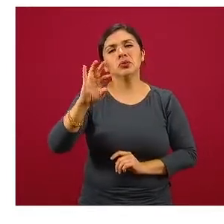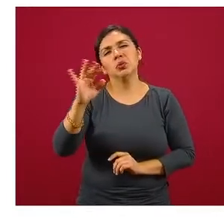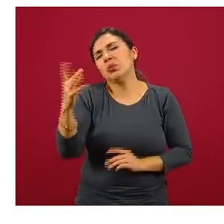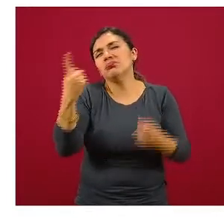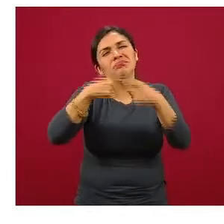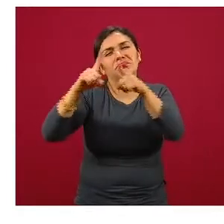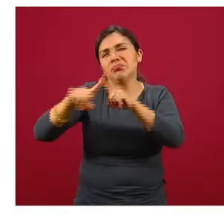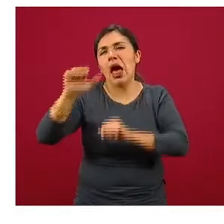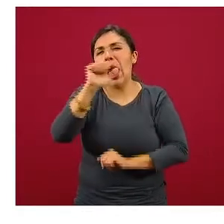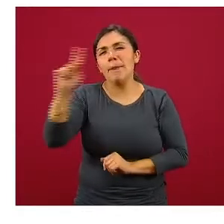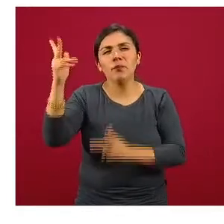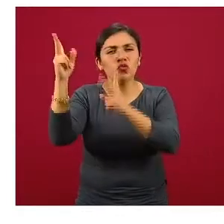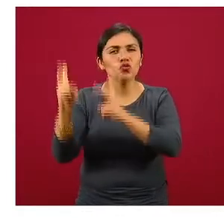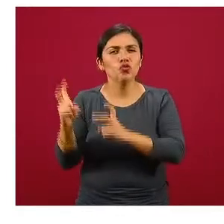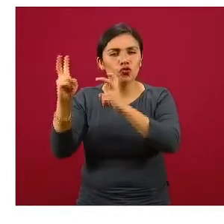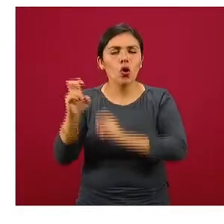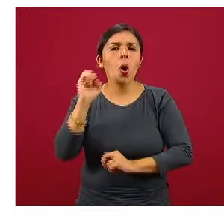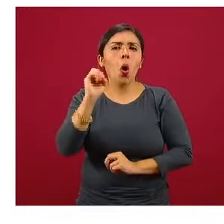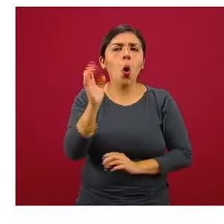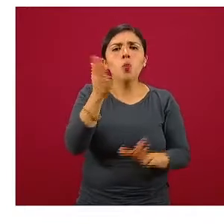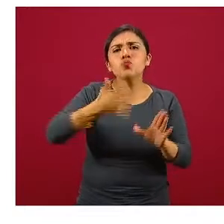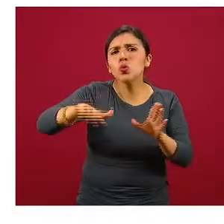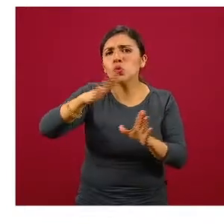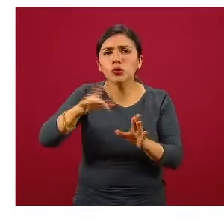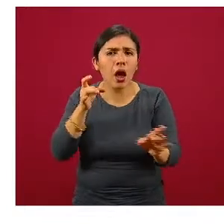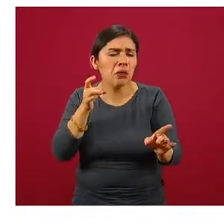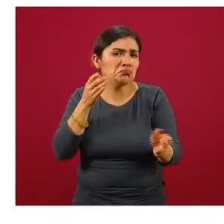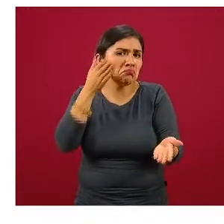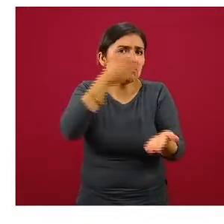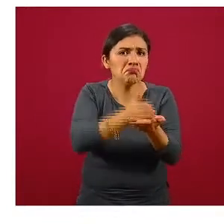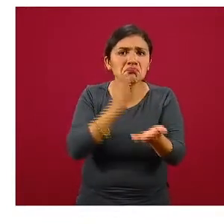aplicaciones o en la búsqueda directa en los diferentes